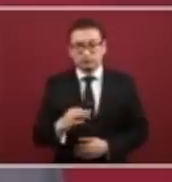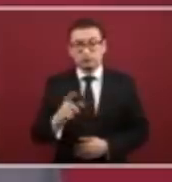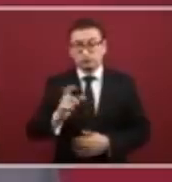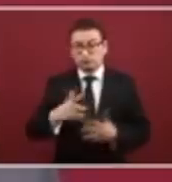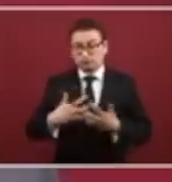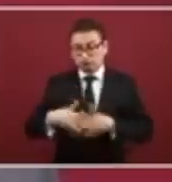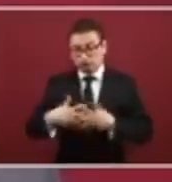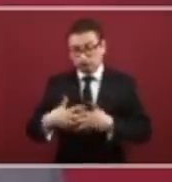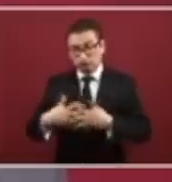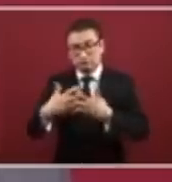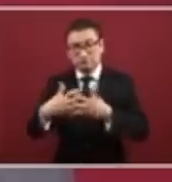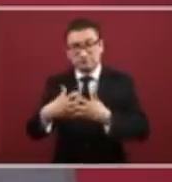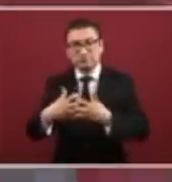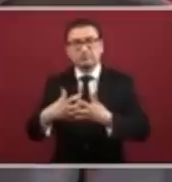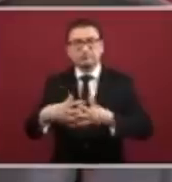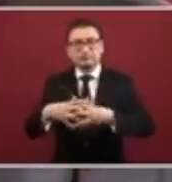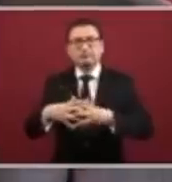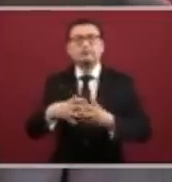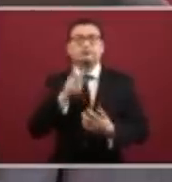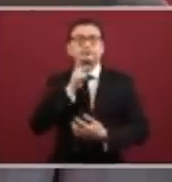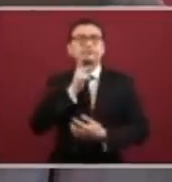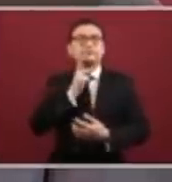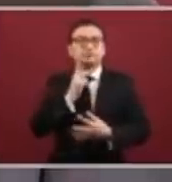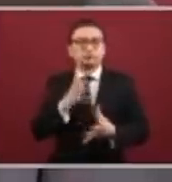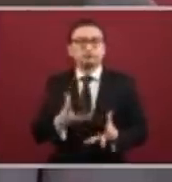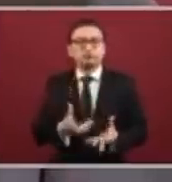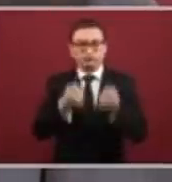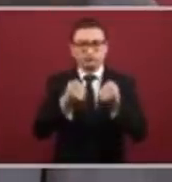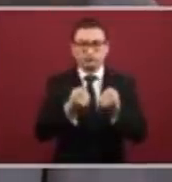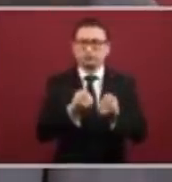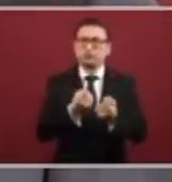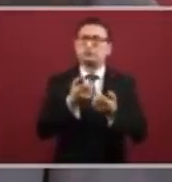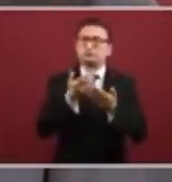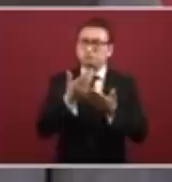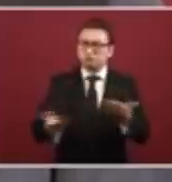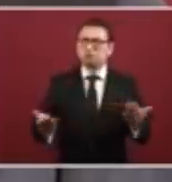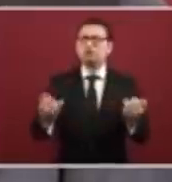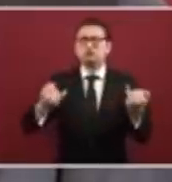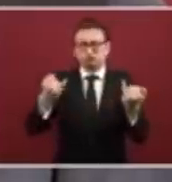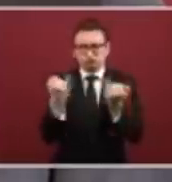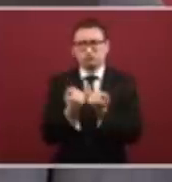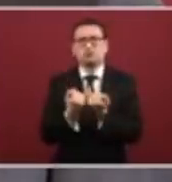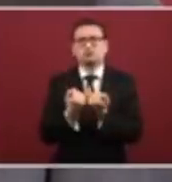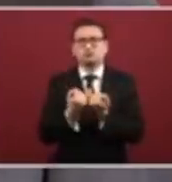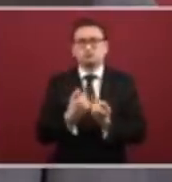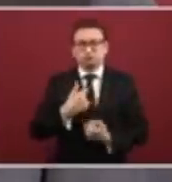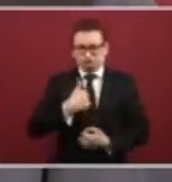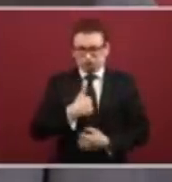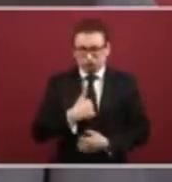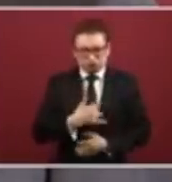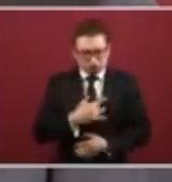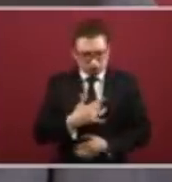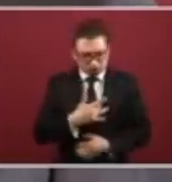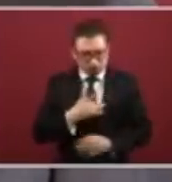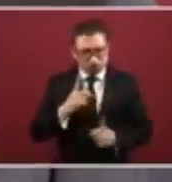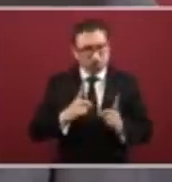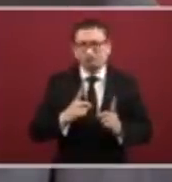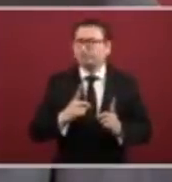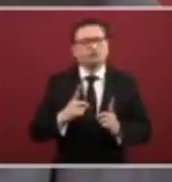industria petrolera. Lo vamos a hacer ahora. No tengo la menor